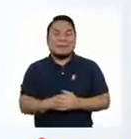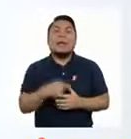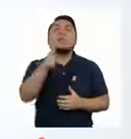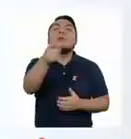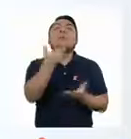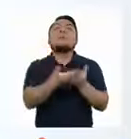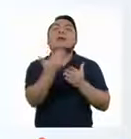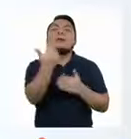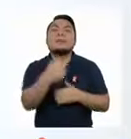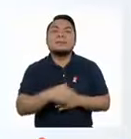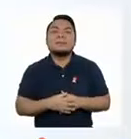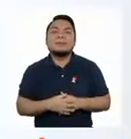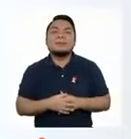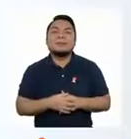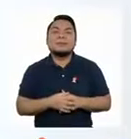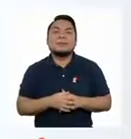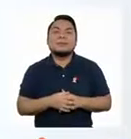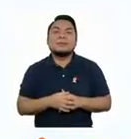Ahora ustedes.